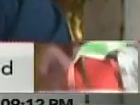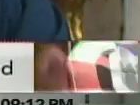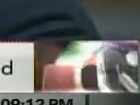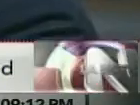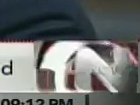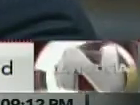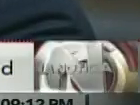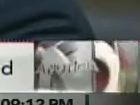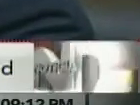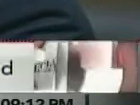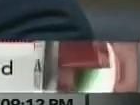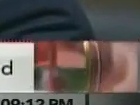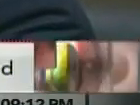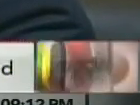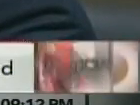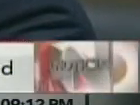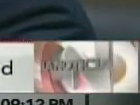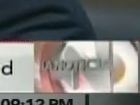queridos compañeros,